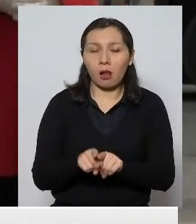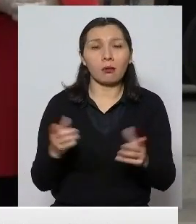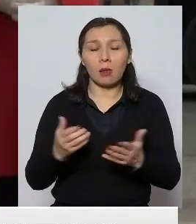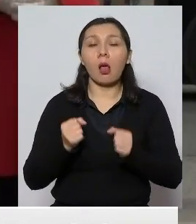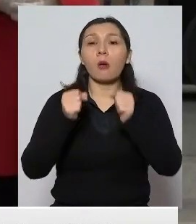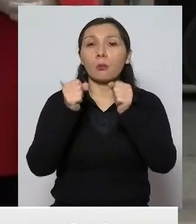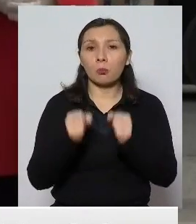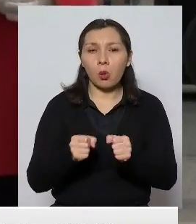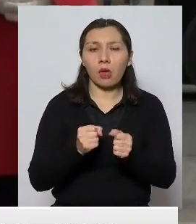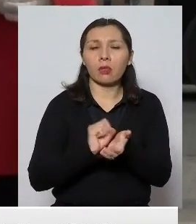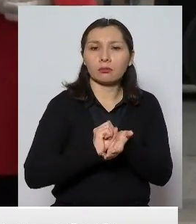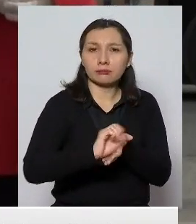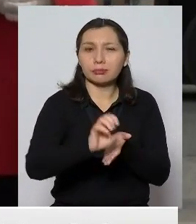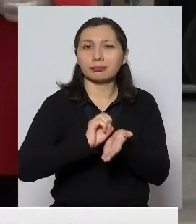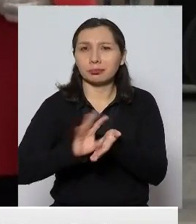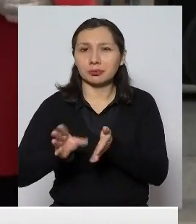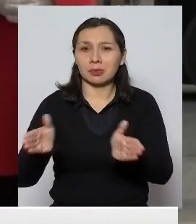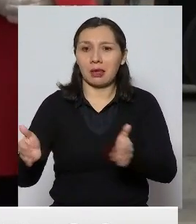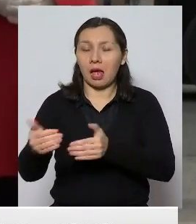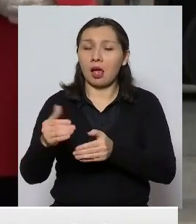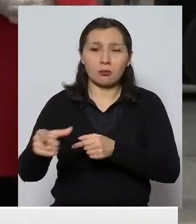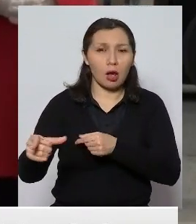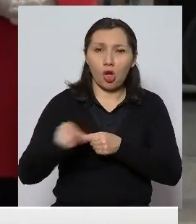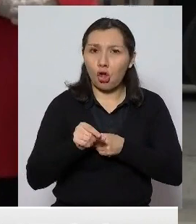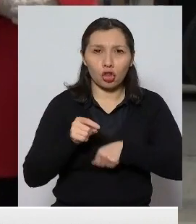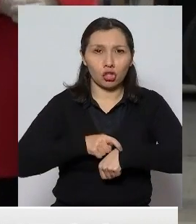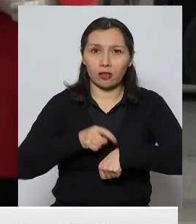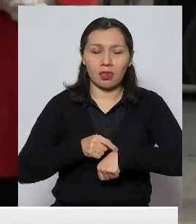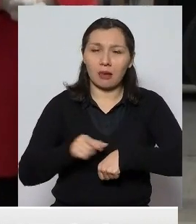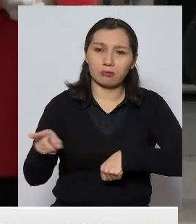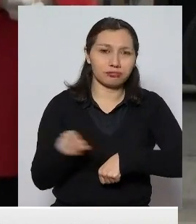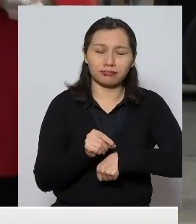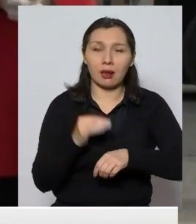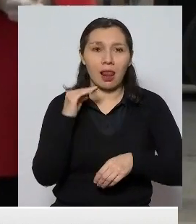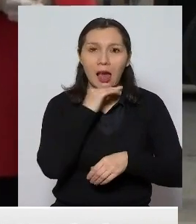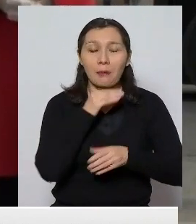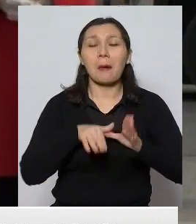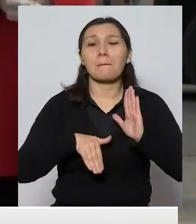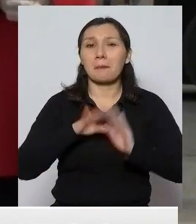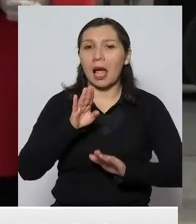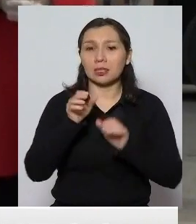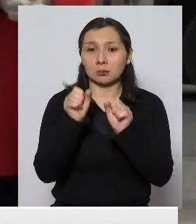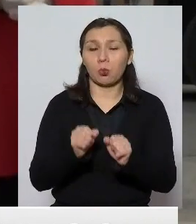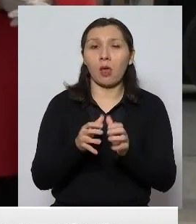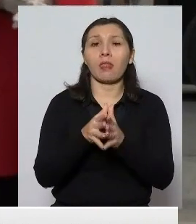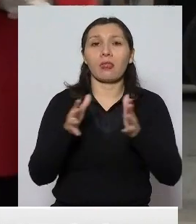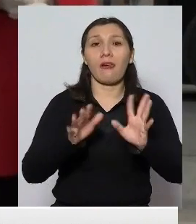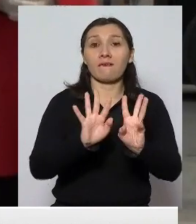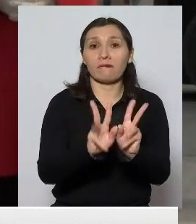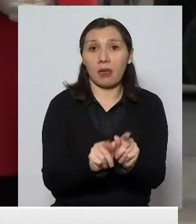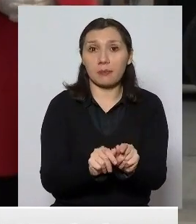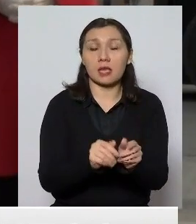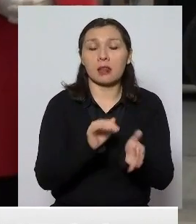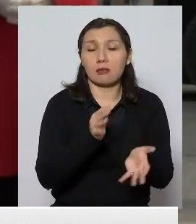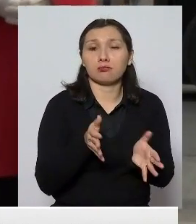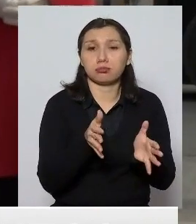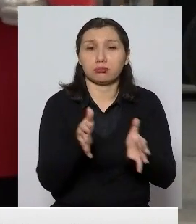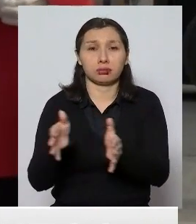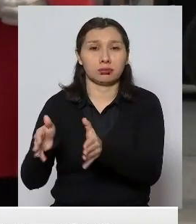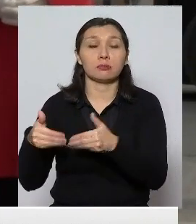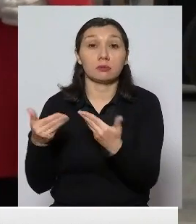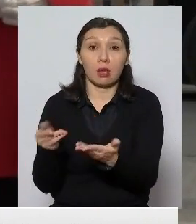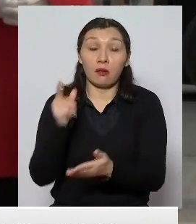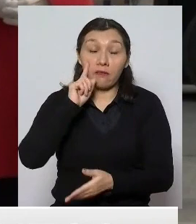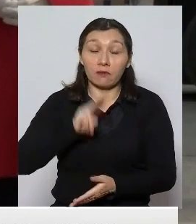poder llegar con estas canastas en el menor tiempo posible a la mayor cantidad de familias porque sin duda lo